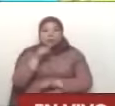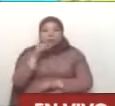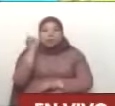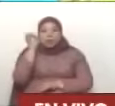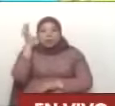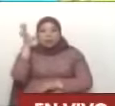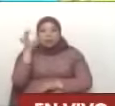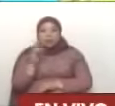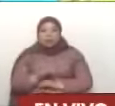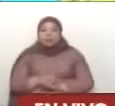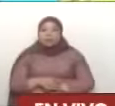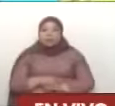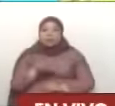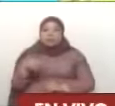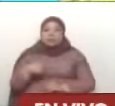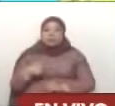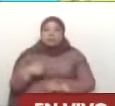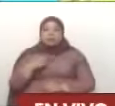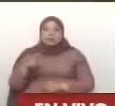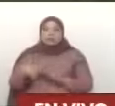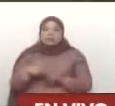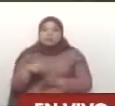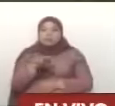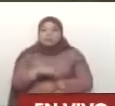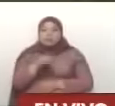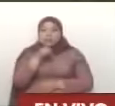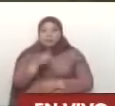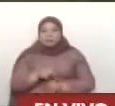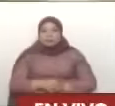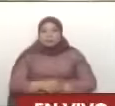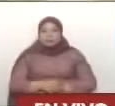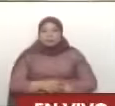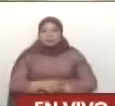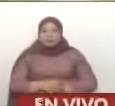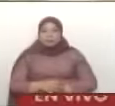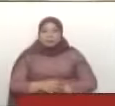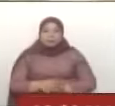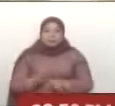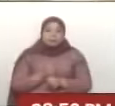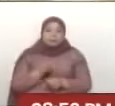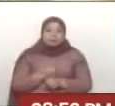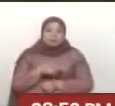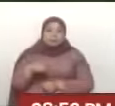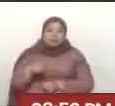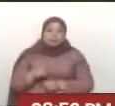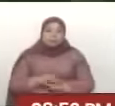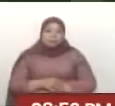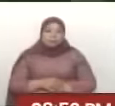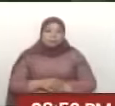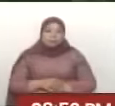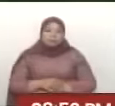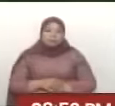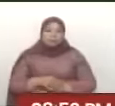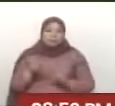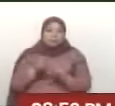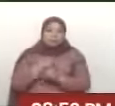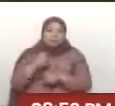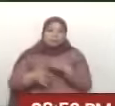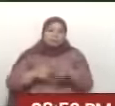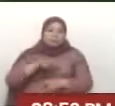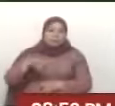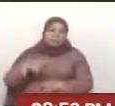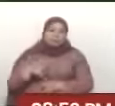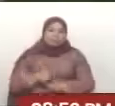inventores, turistas nacionales e internacionales, no se fueron por la caminería normal, sino se fueron por otro